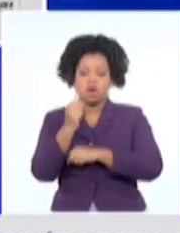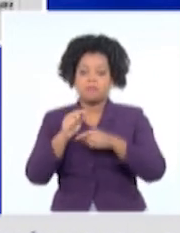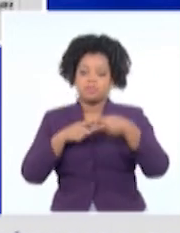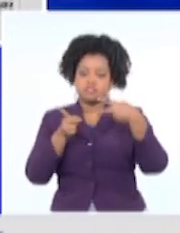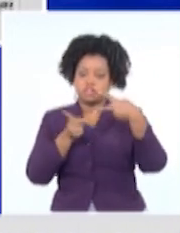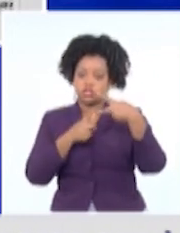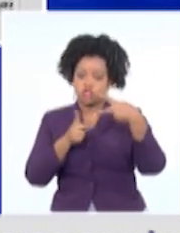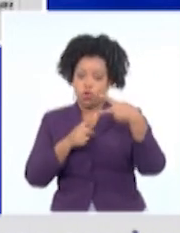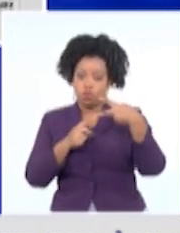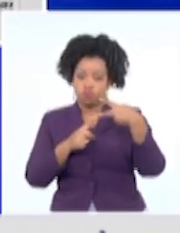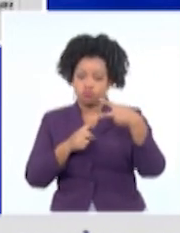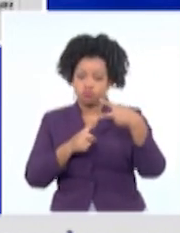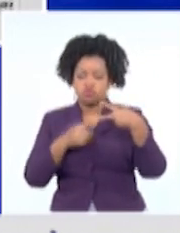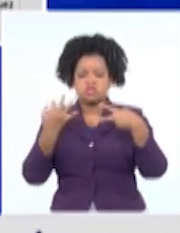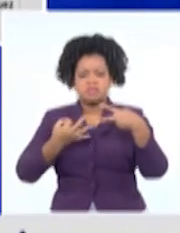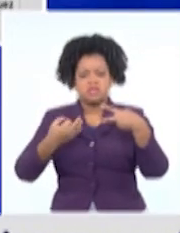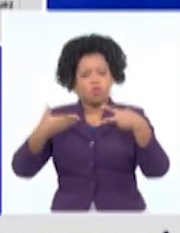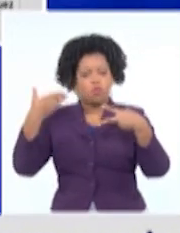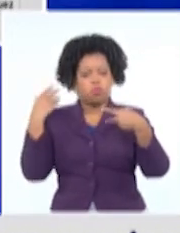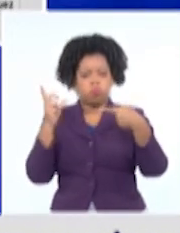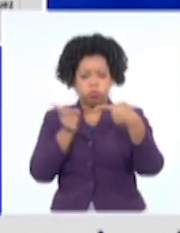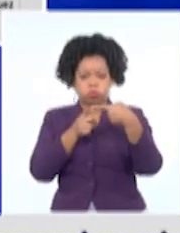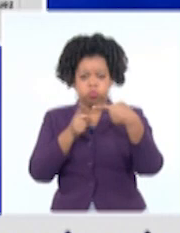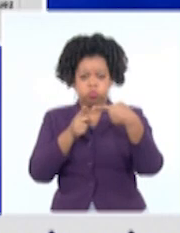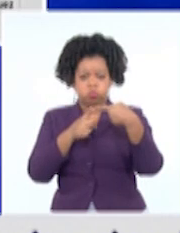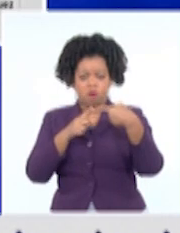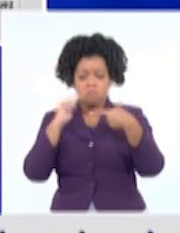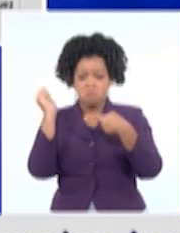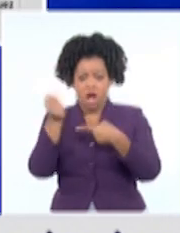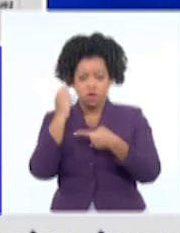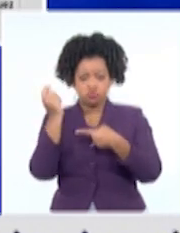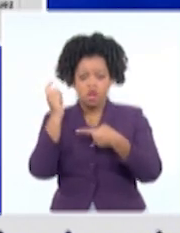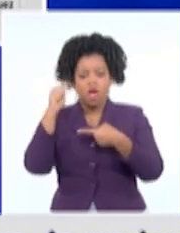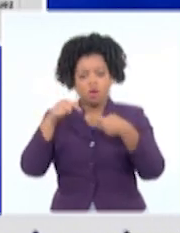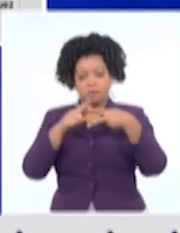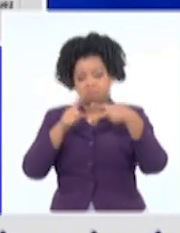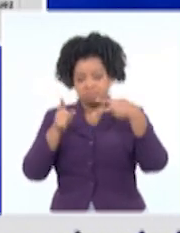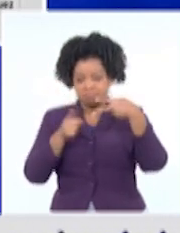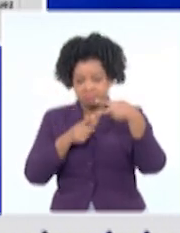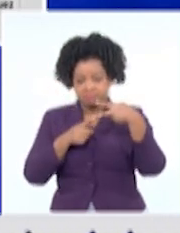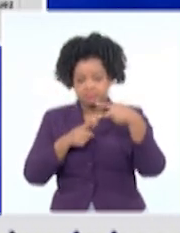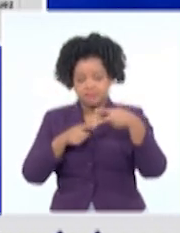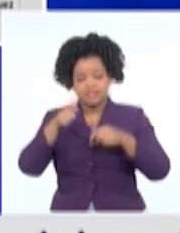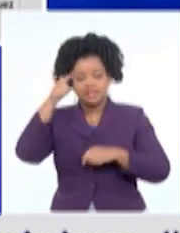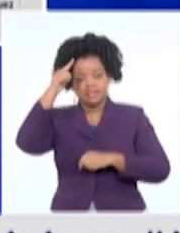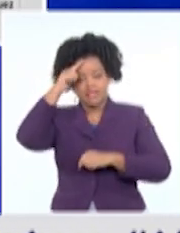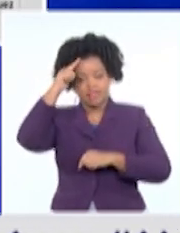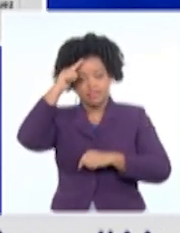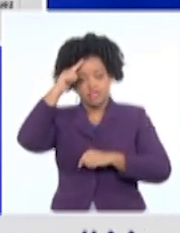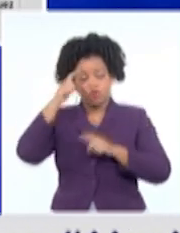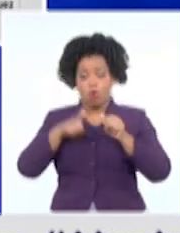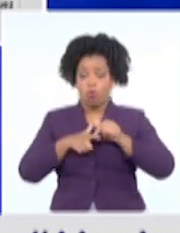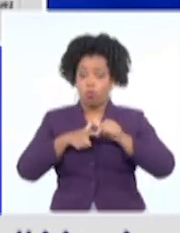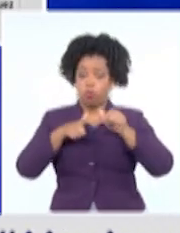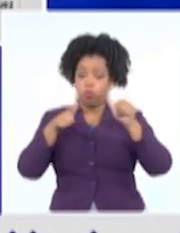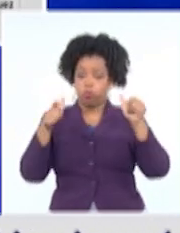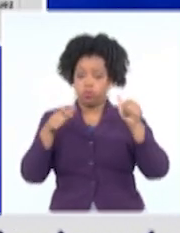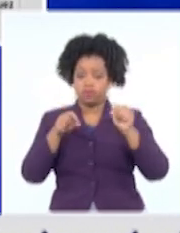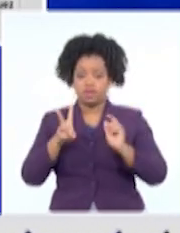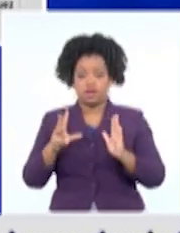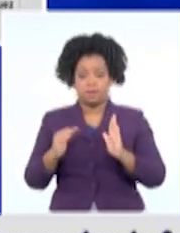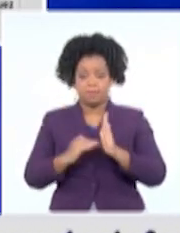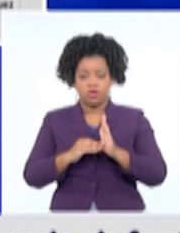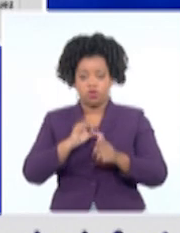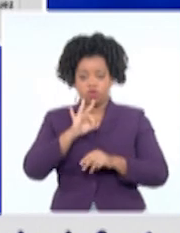había mantenido durante varios días en el primer lugar, Sandino con la mayor tasa,